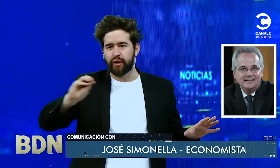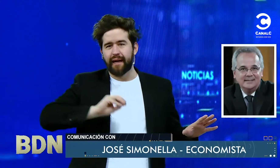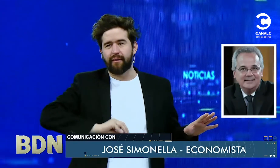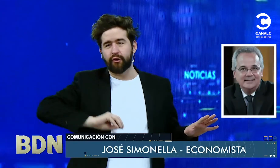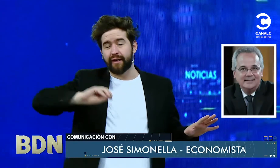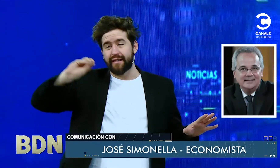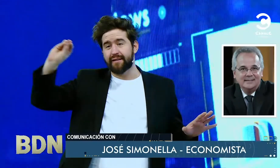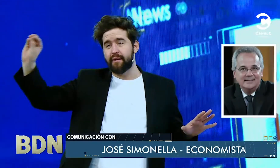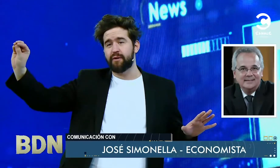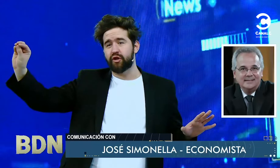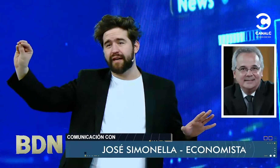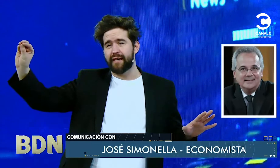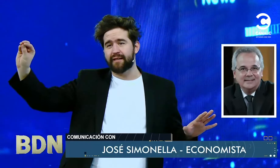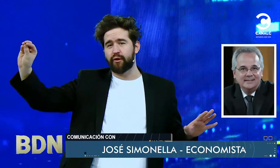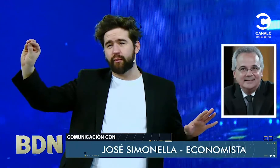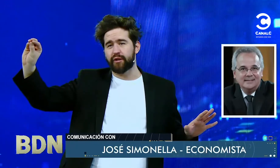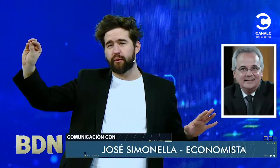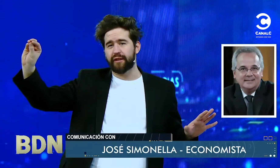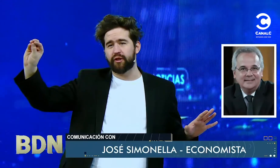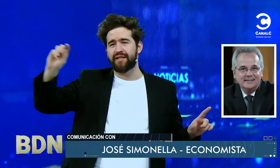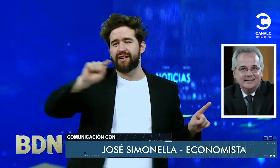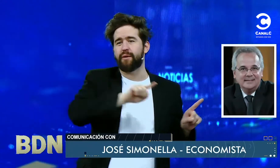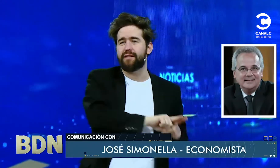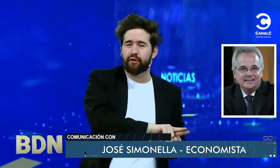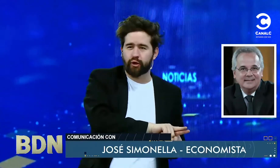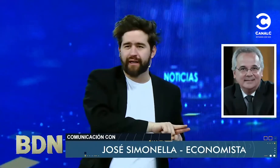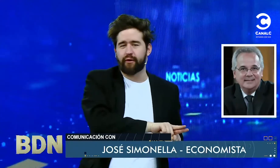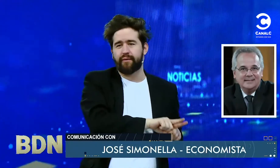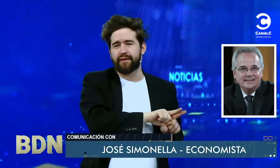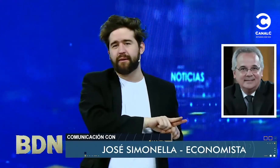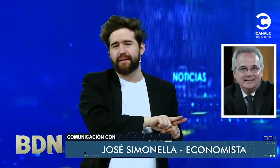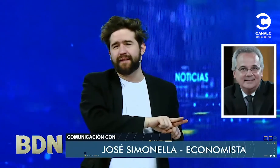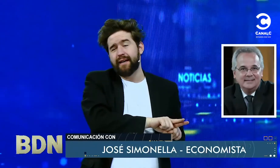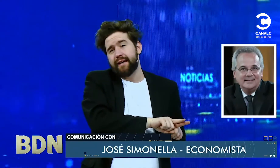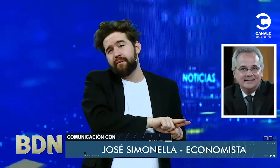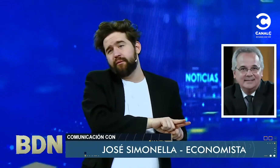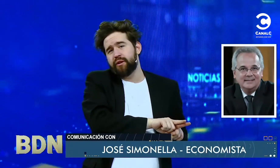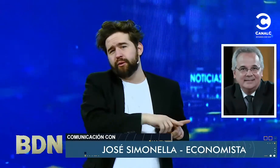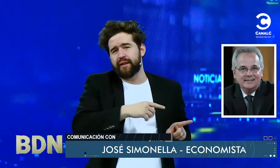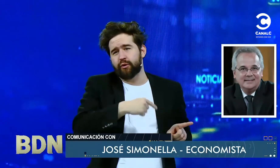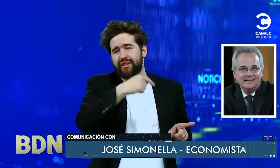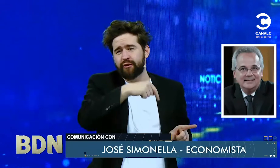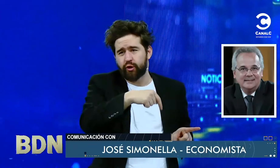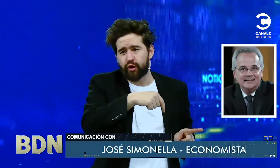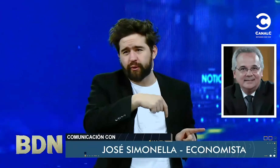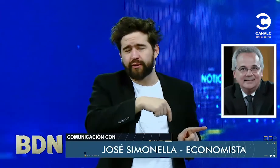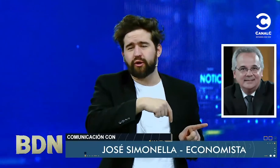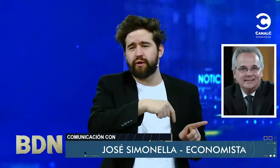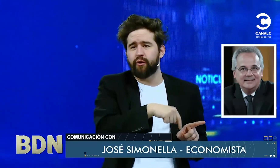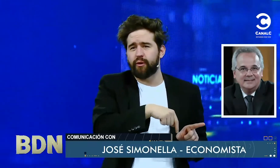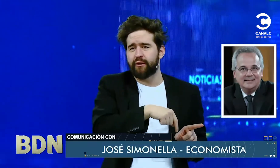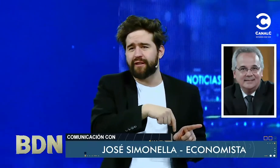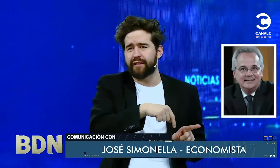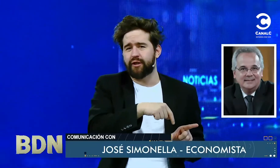acto, hablando de 15.000 millones que ingresaron por exportaciones y 900 que quedaron efectivamente. Y al mismo tiempo tenemos, dentro del compromiso